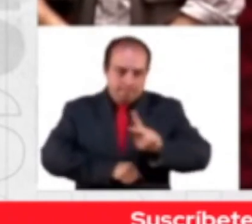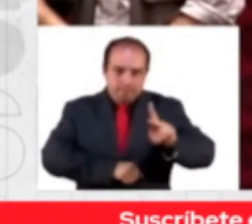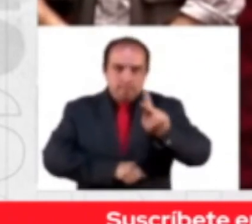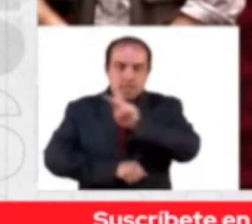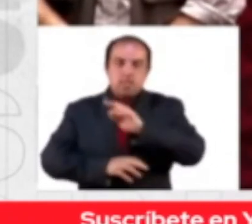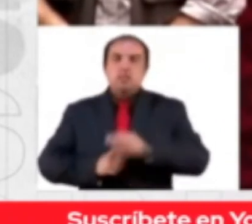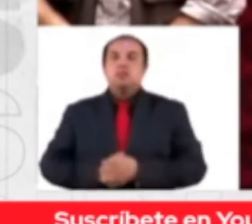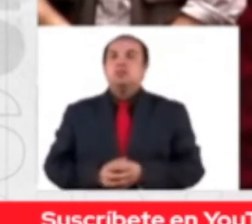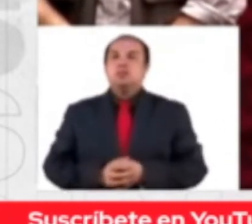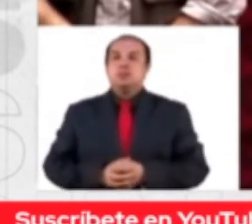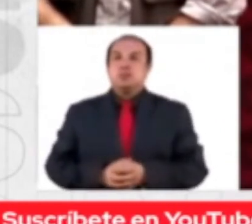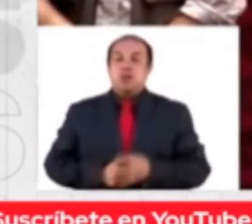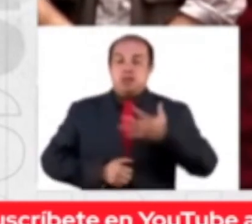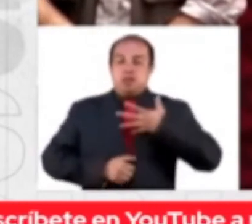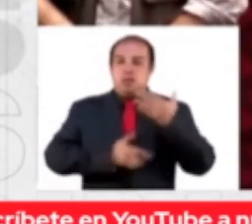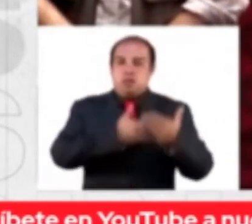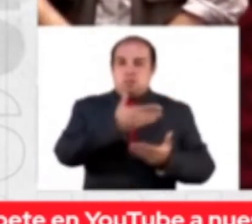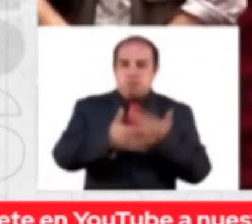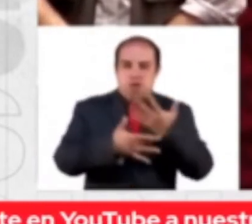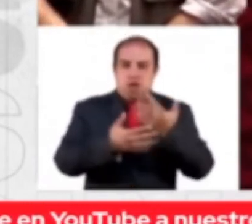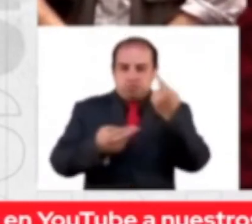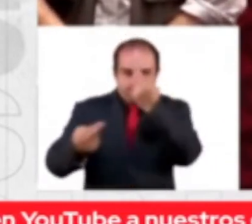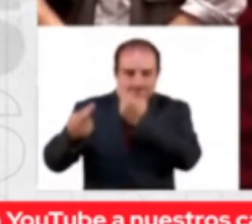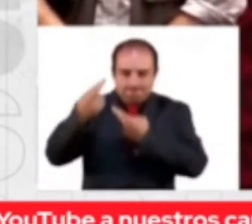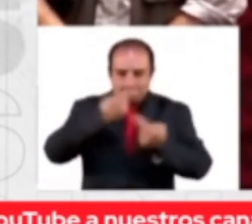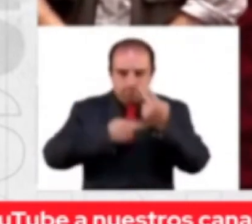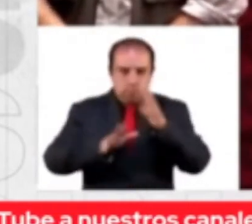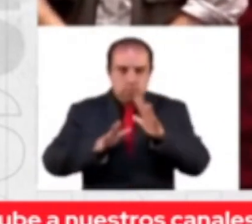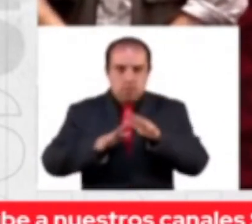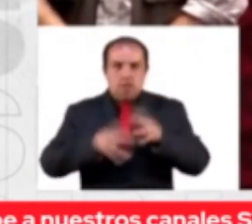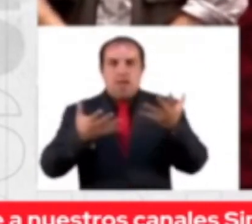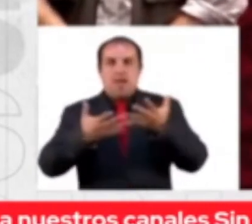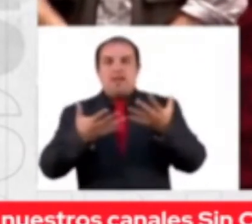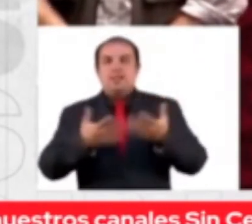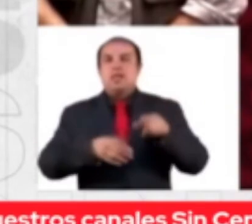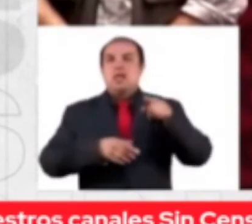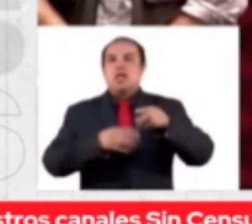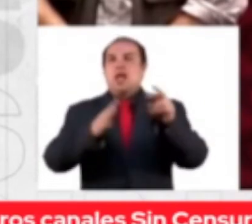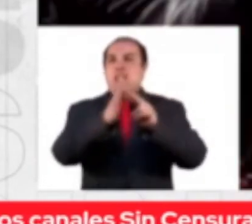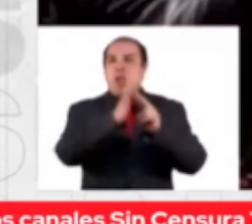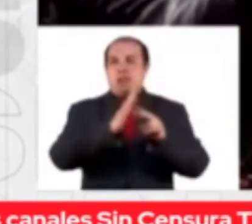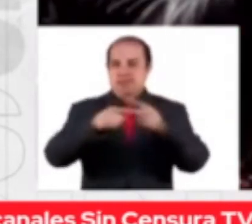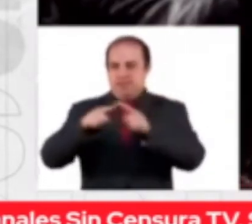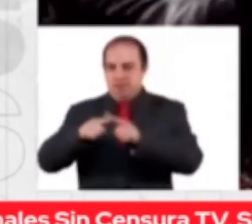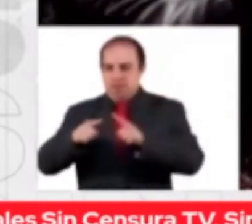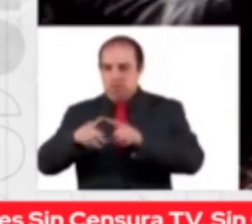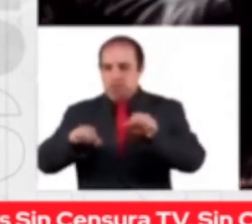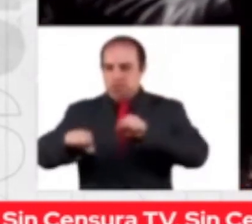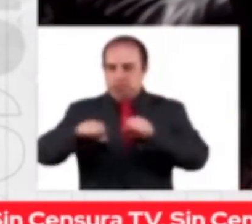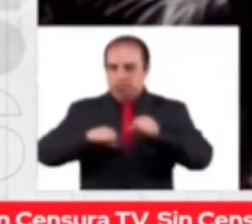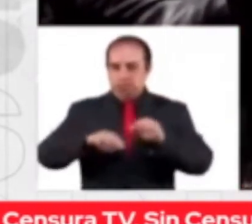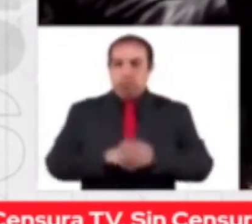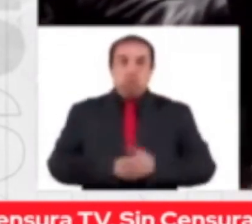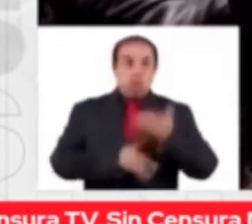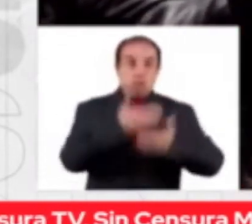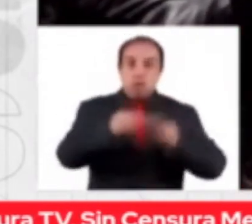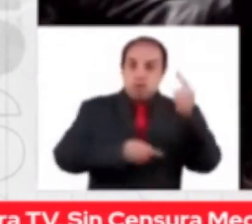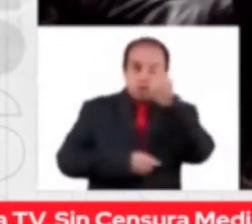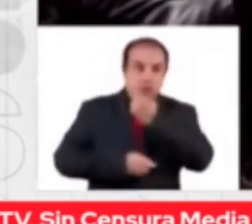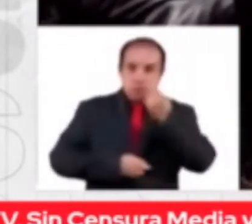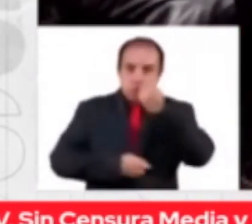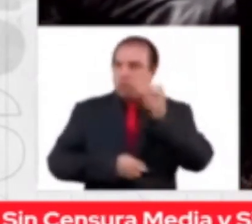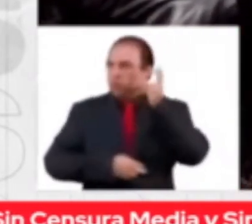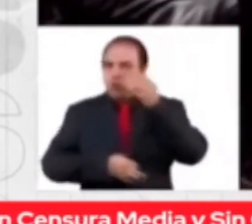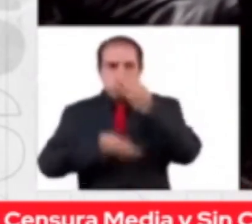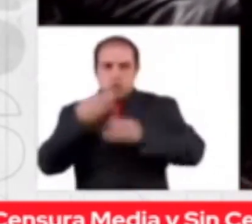pues fue parte de este proceso de revisión que normalmente se hace de las alarmas. Oiga, de este proceso de revisión, doctora, ¿no se escuchó en todas las